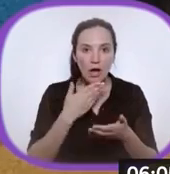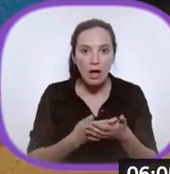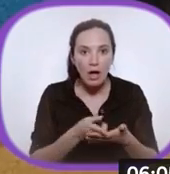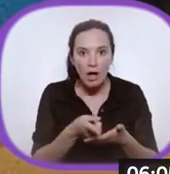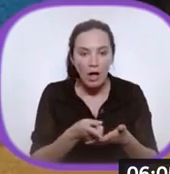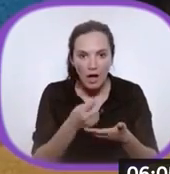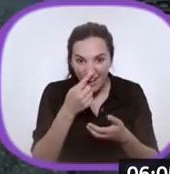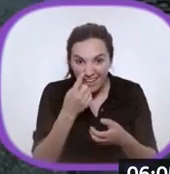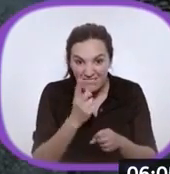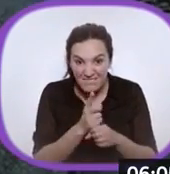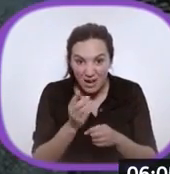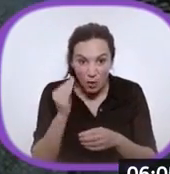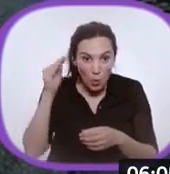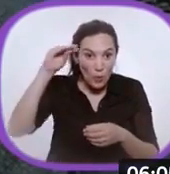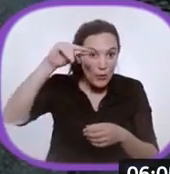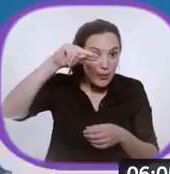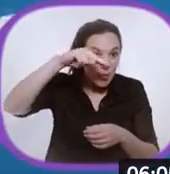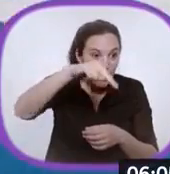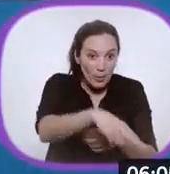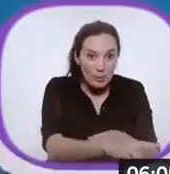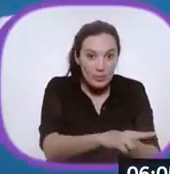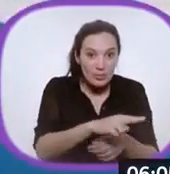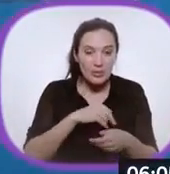¿Ah? ¡Milú!